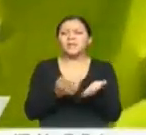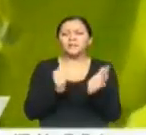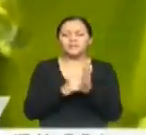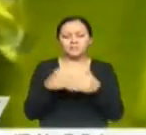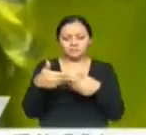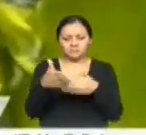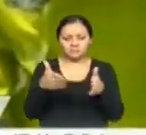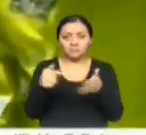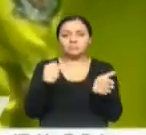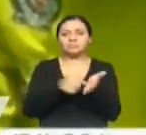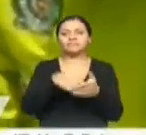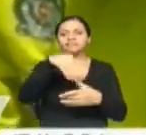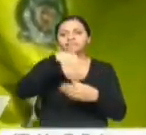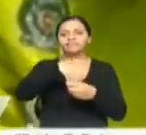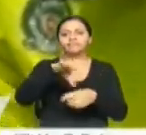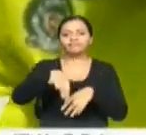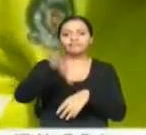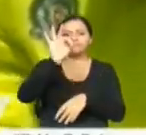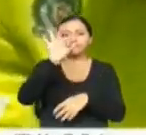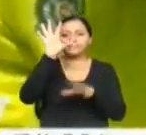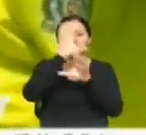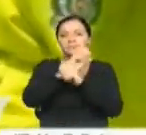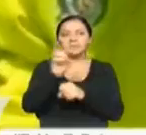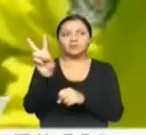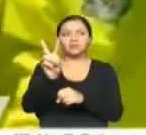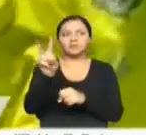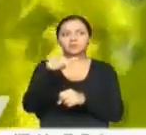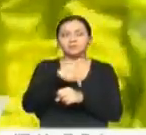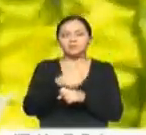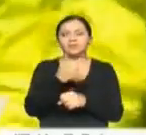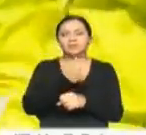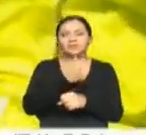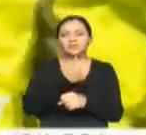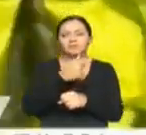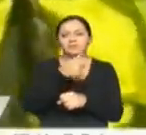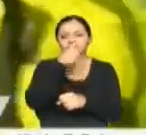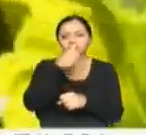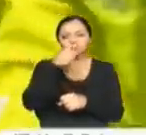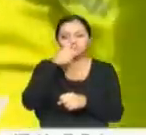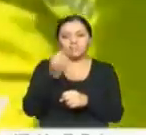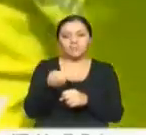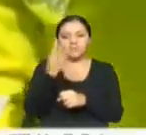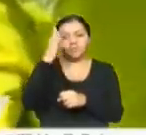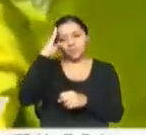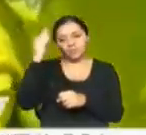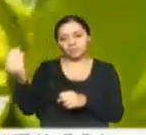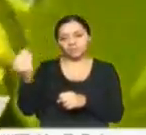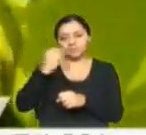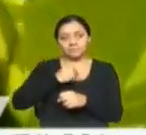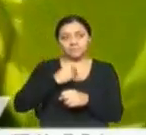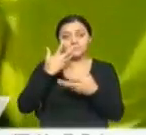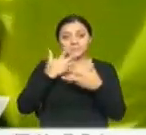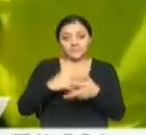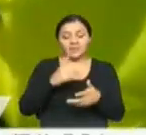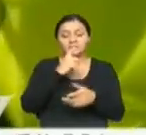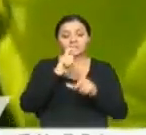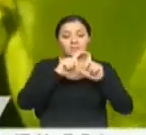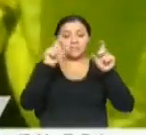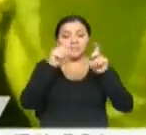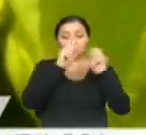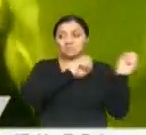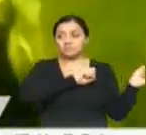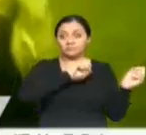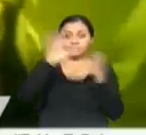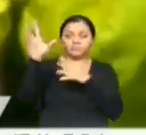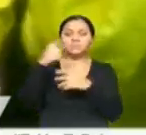de clorhidrato de cocaína la noche del viernes, de acuerdo con información de la policía. La compañía que pretendía hacer la exportación contaminada